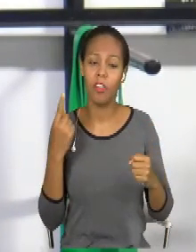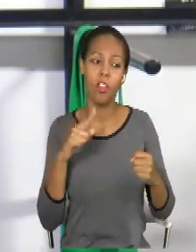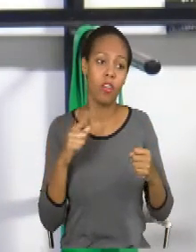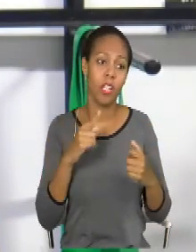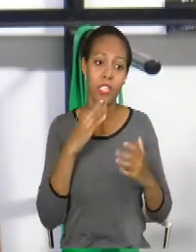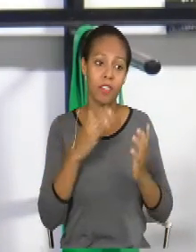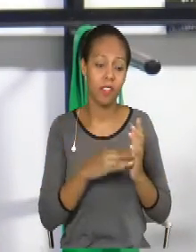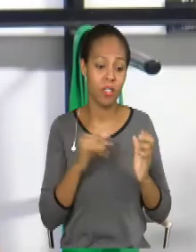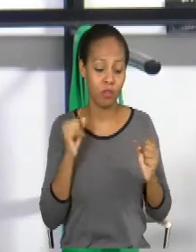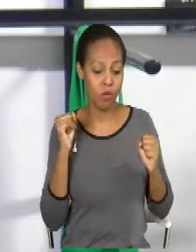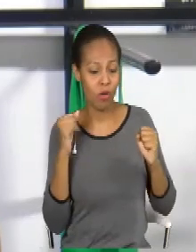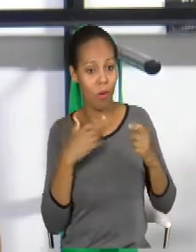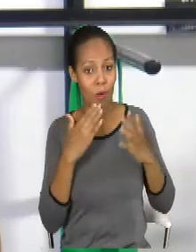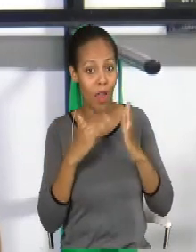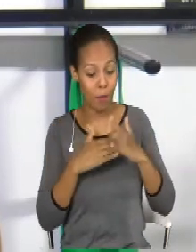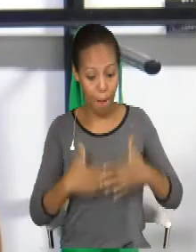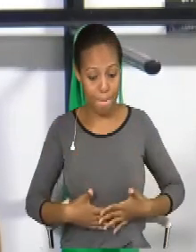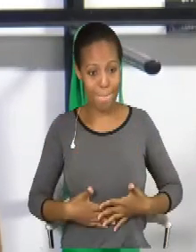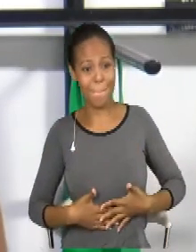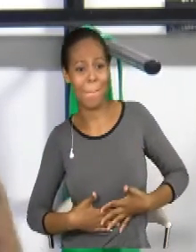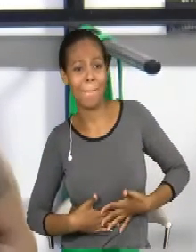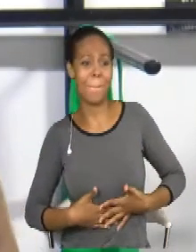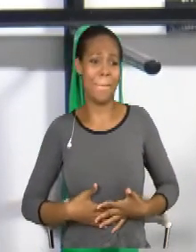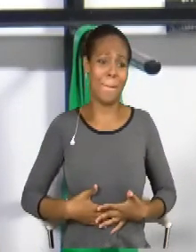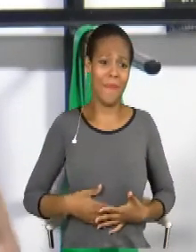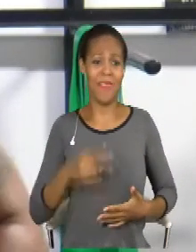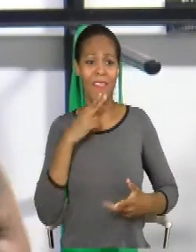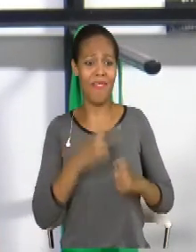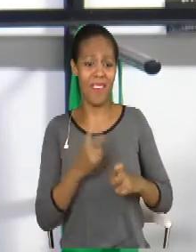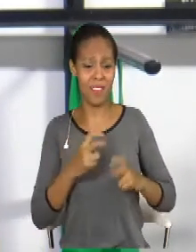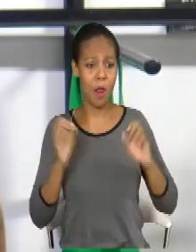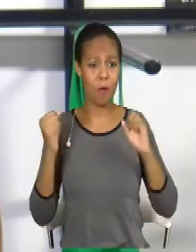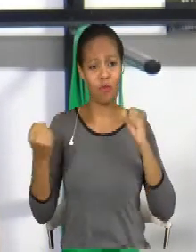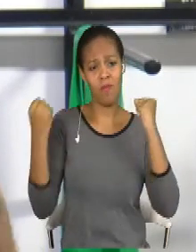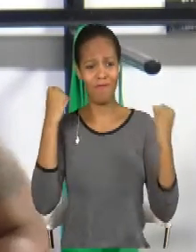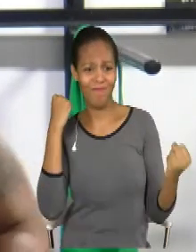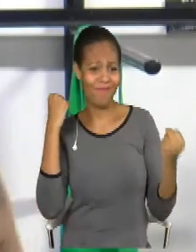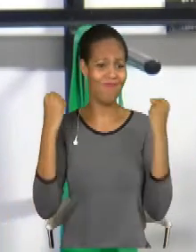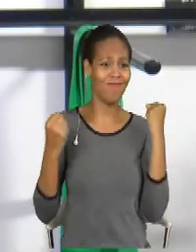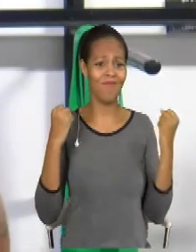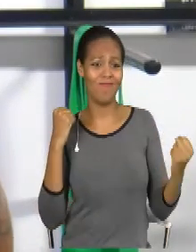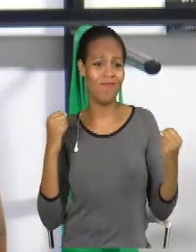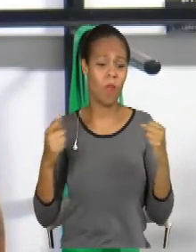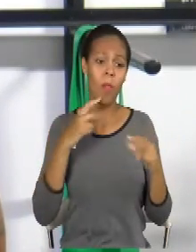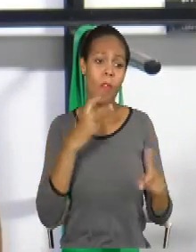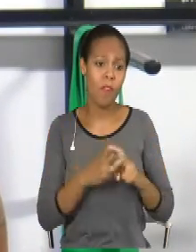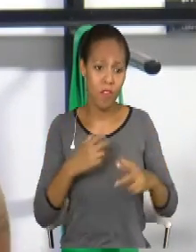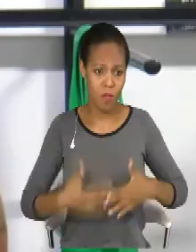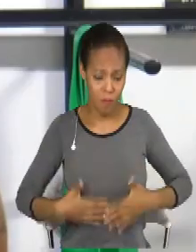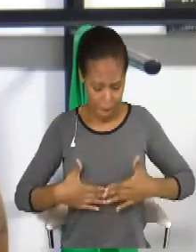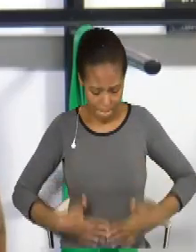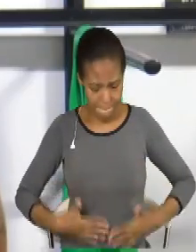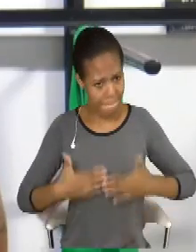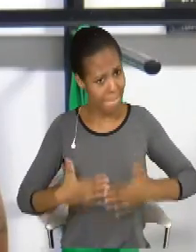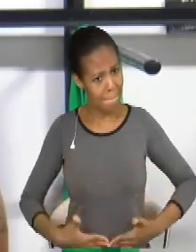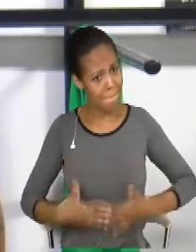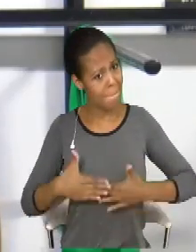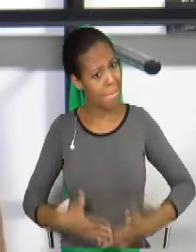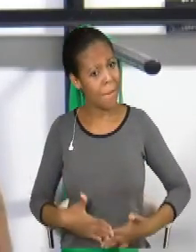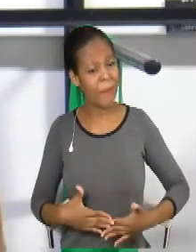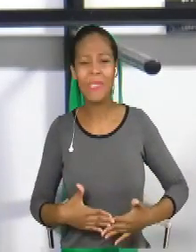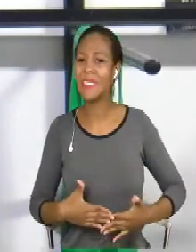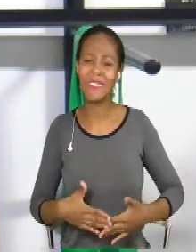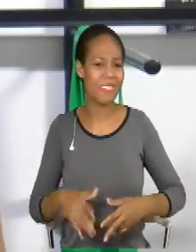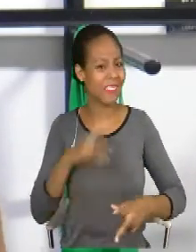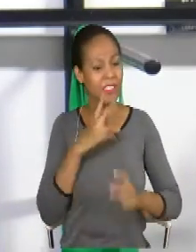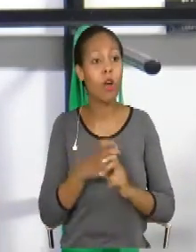al abdomen, quitarles movimientos completos a la parte media del cuerpo. Entonces, sí se